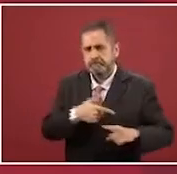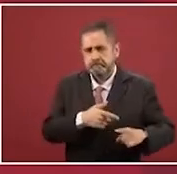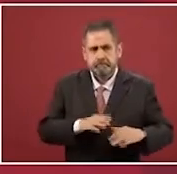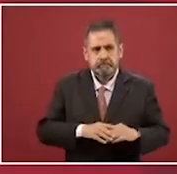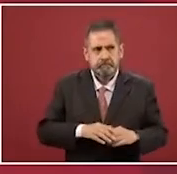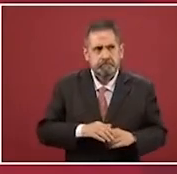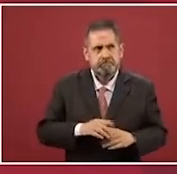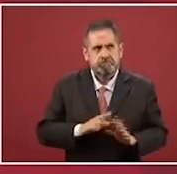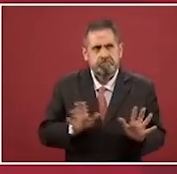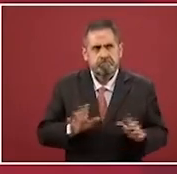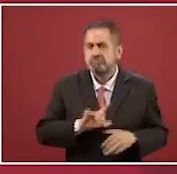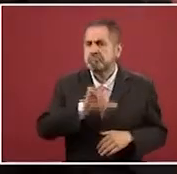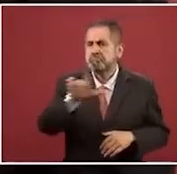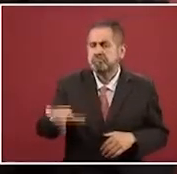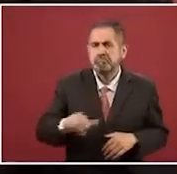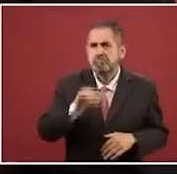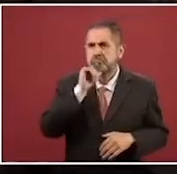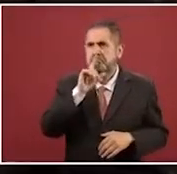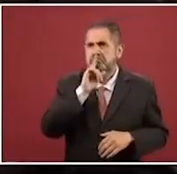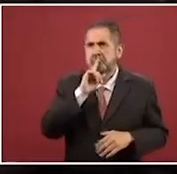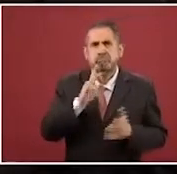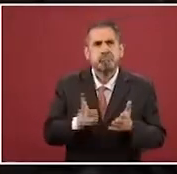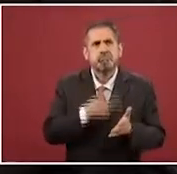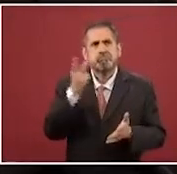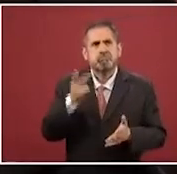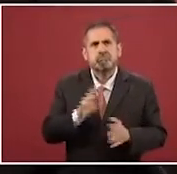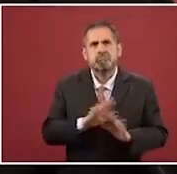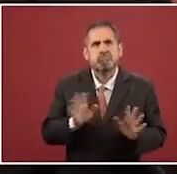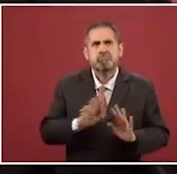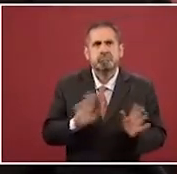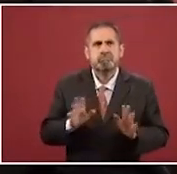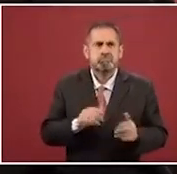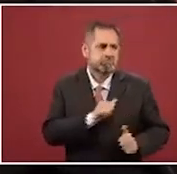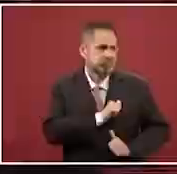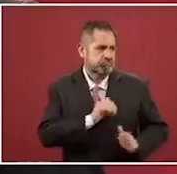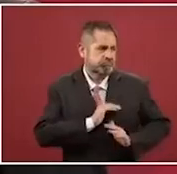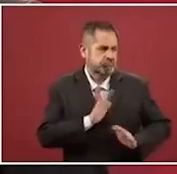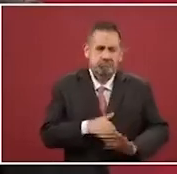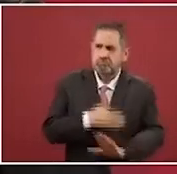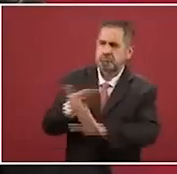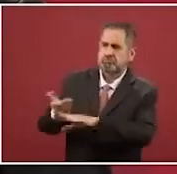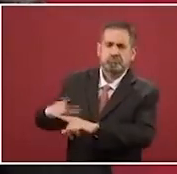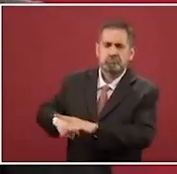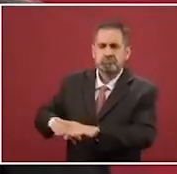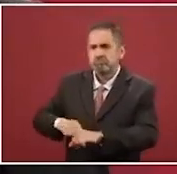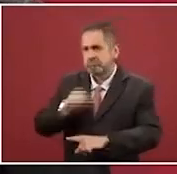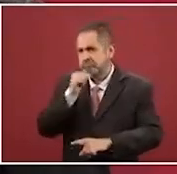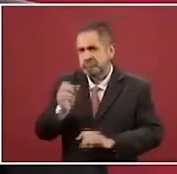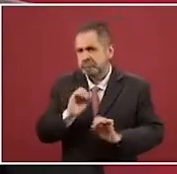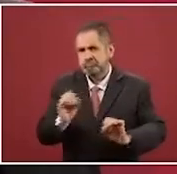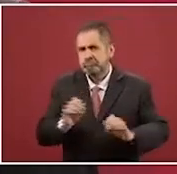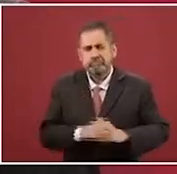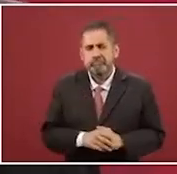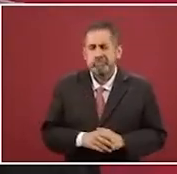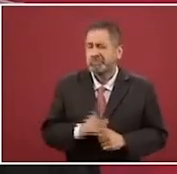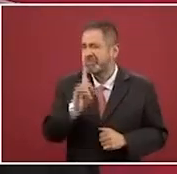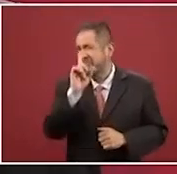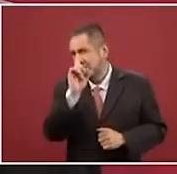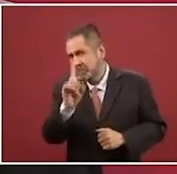no ha habido un golpe de Estado. La rebelión